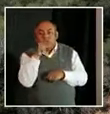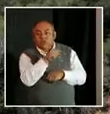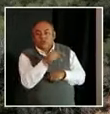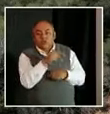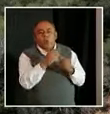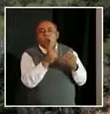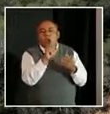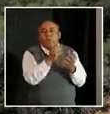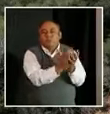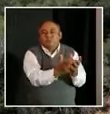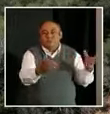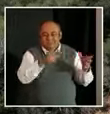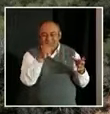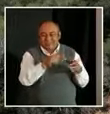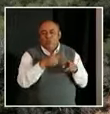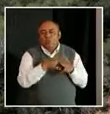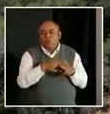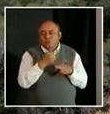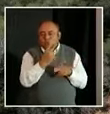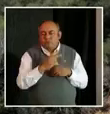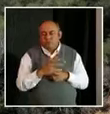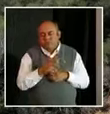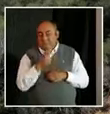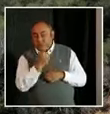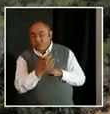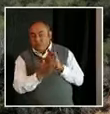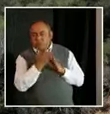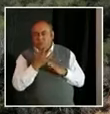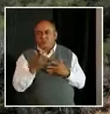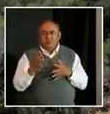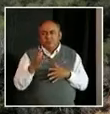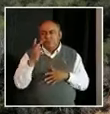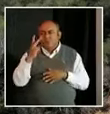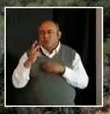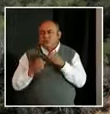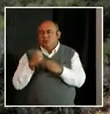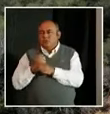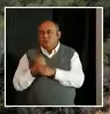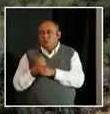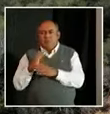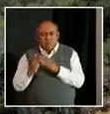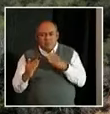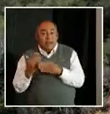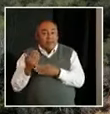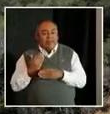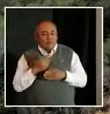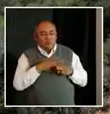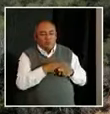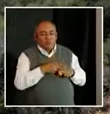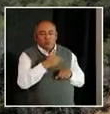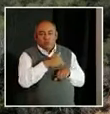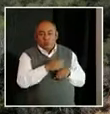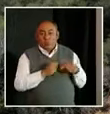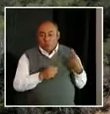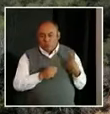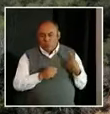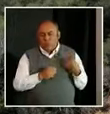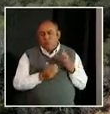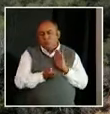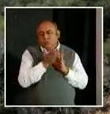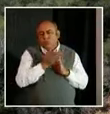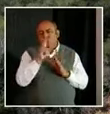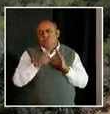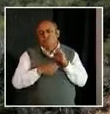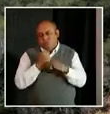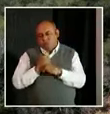normalmente tomaría 2 años y medio aproximadamente. Es lo que tomó El Cuchillo 1, 2 años y medio en su construcción. Y